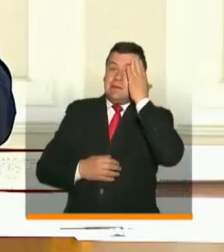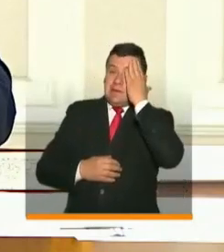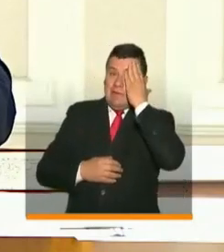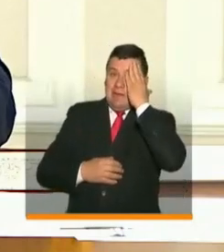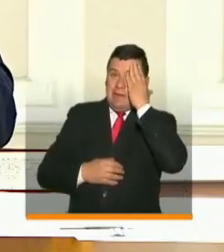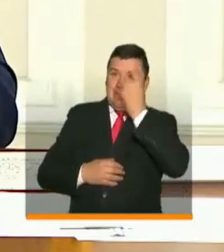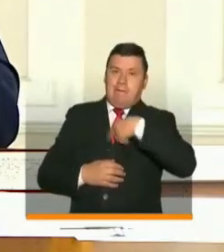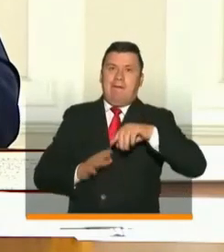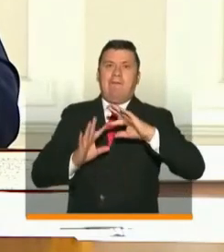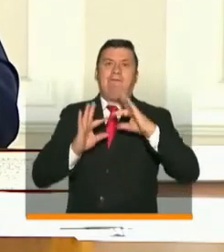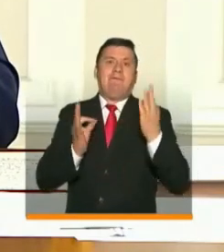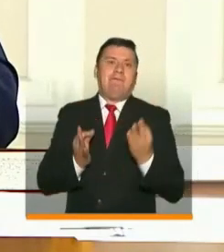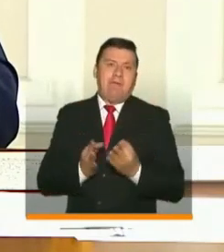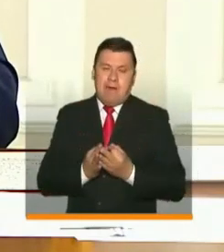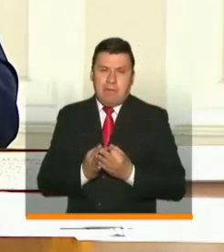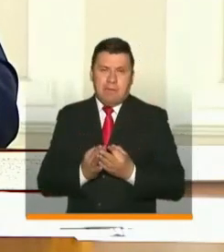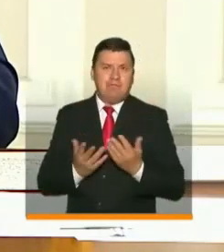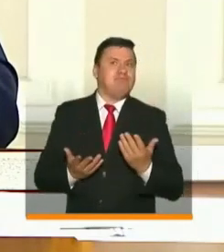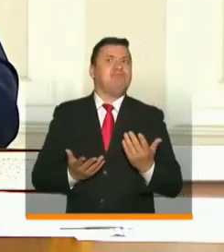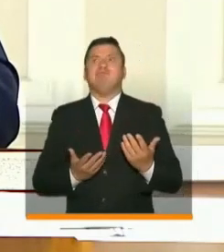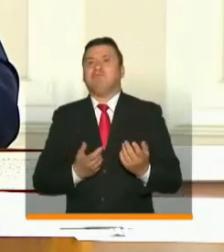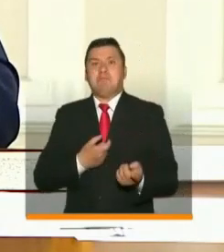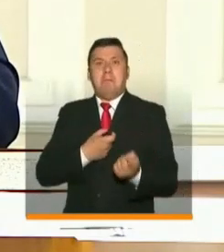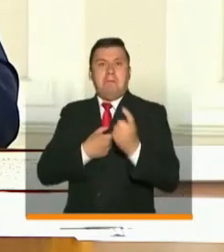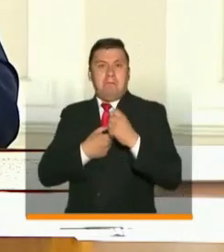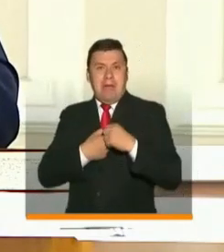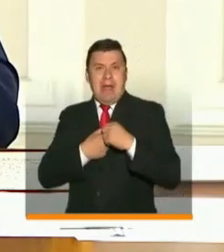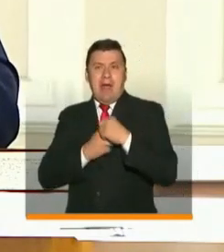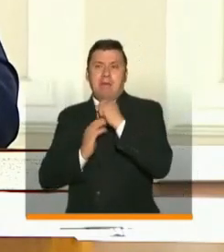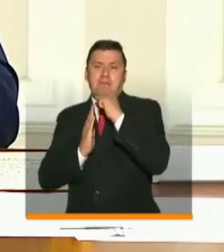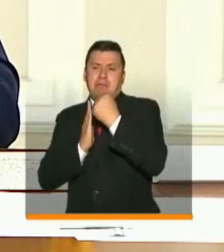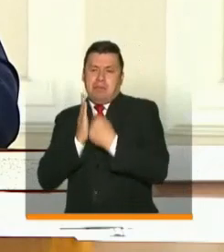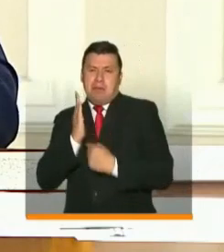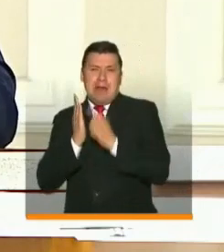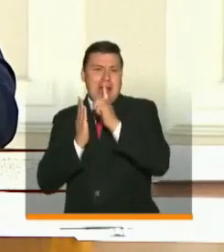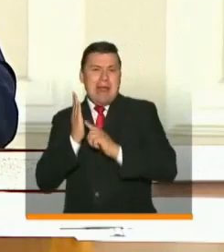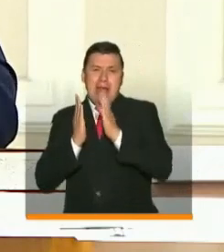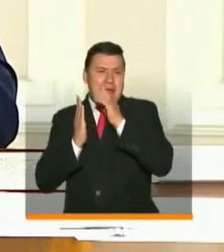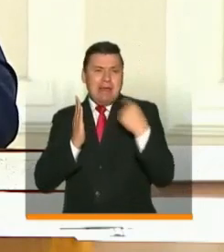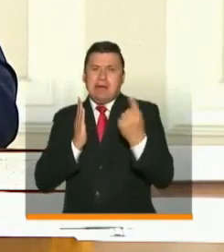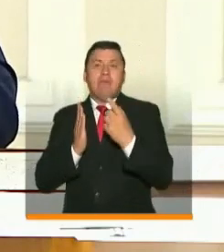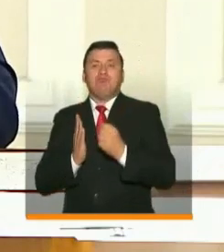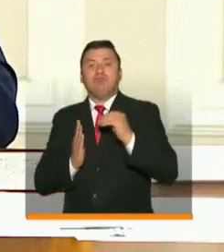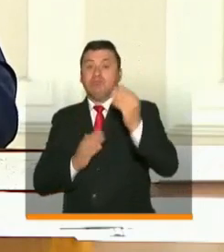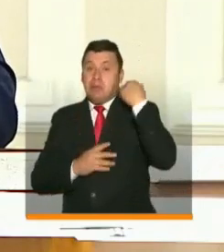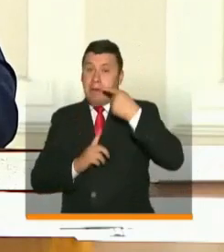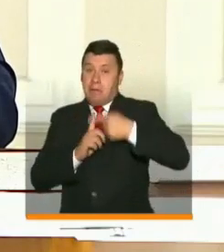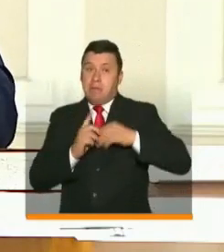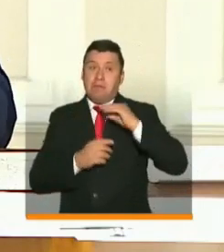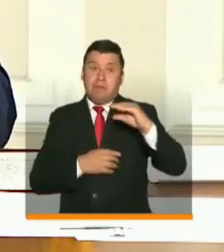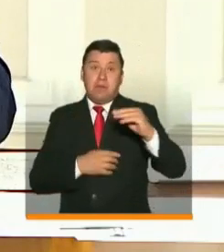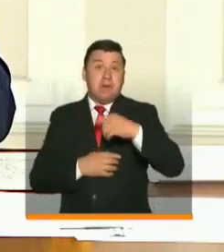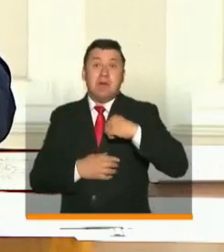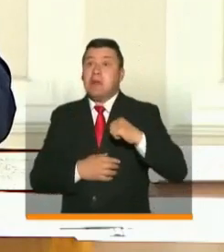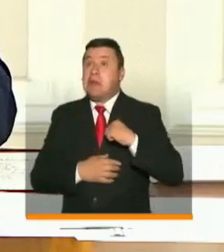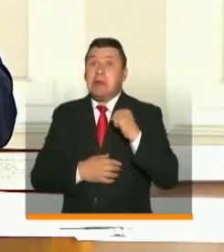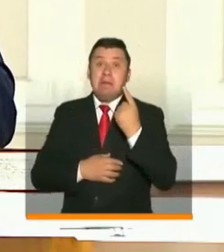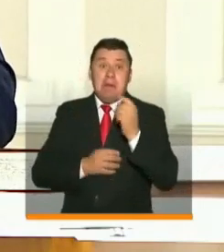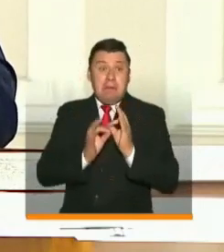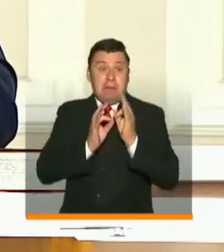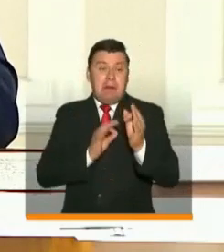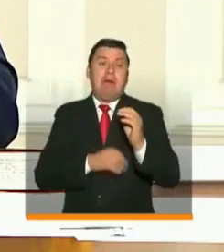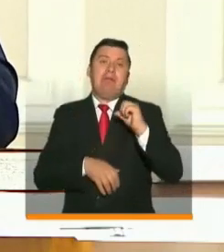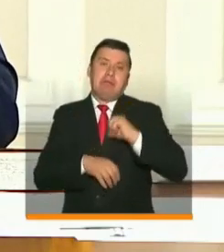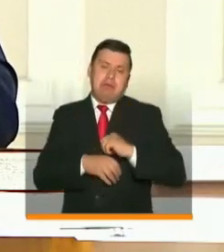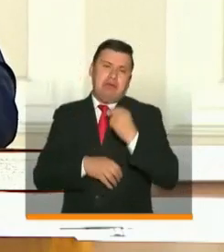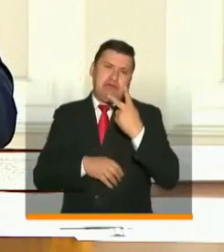hay unas familias que todavía no han entrado a la base de datos, y así como lo dijimos el mes pasado, quienes no tuvieron el primer giro